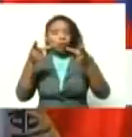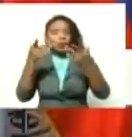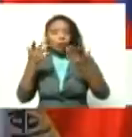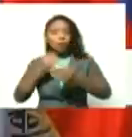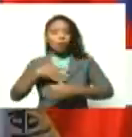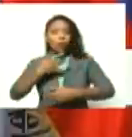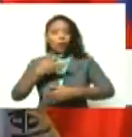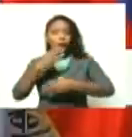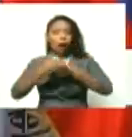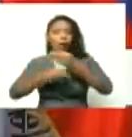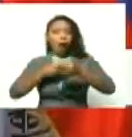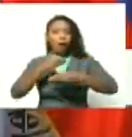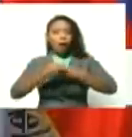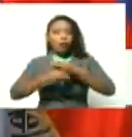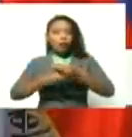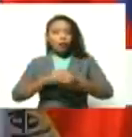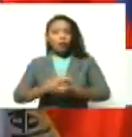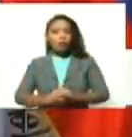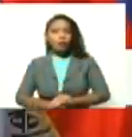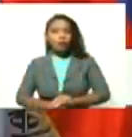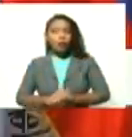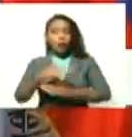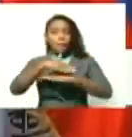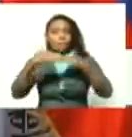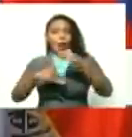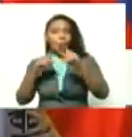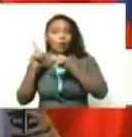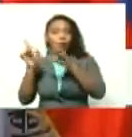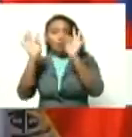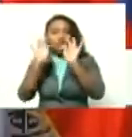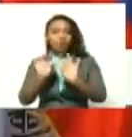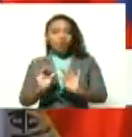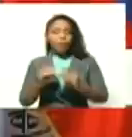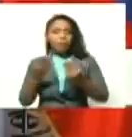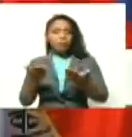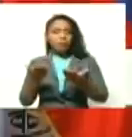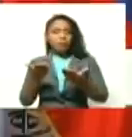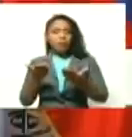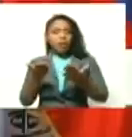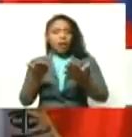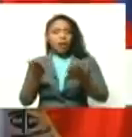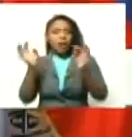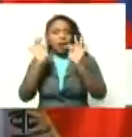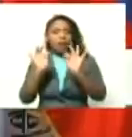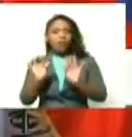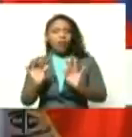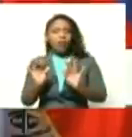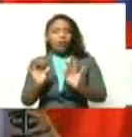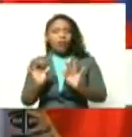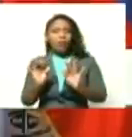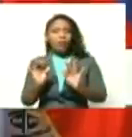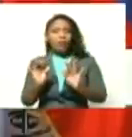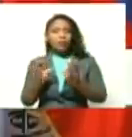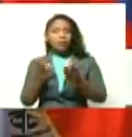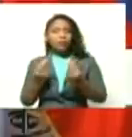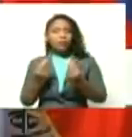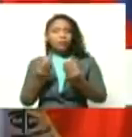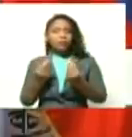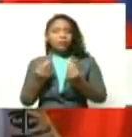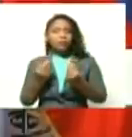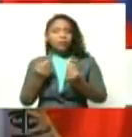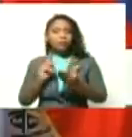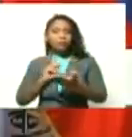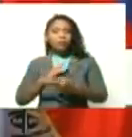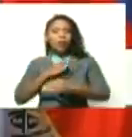poder apelar bajo esta vía en la fase tanto de